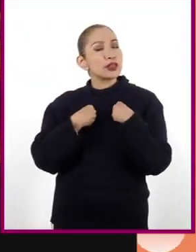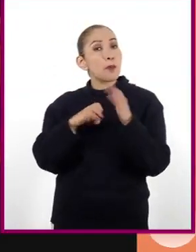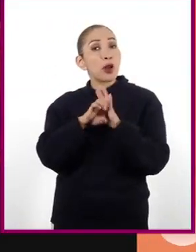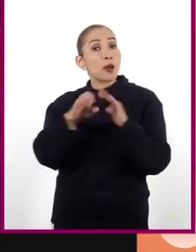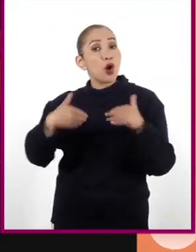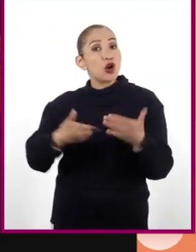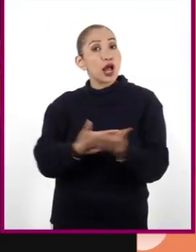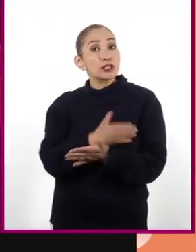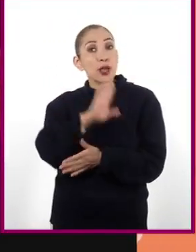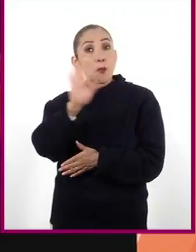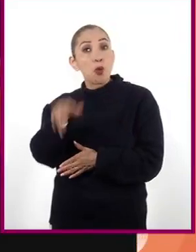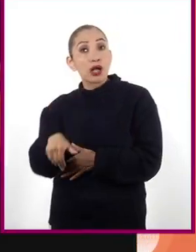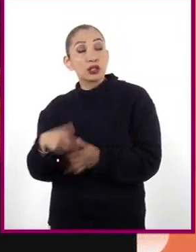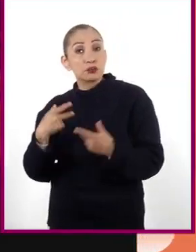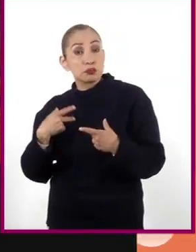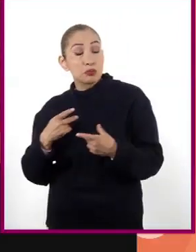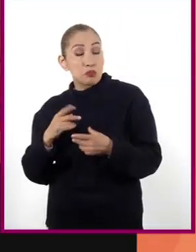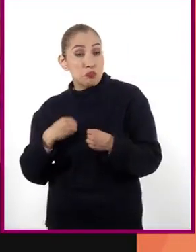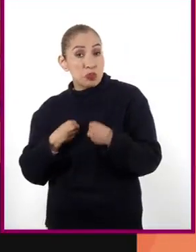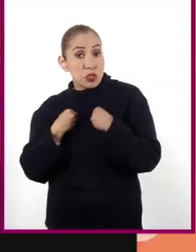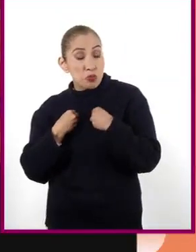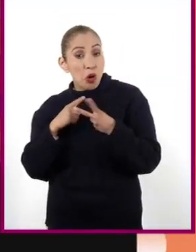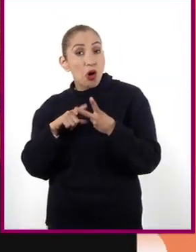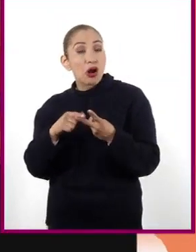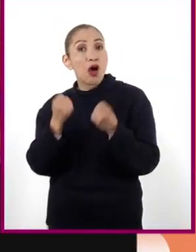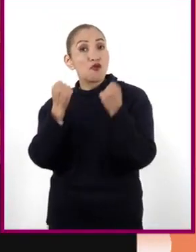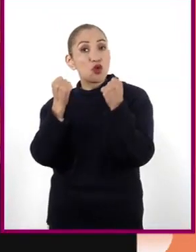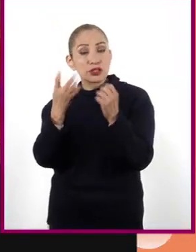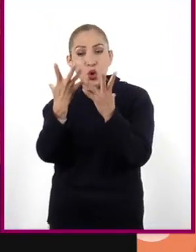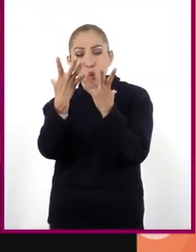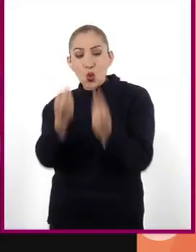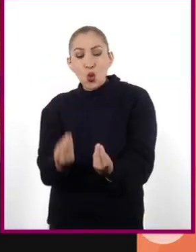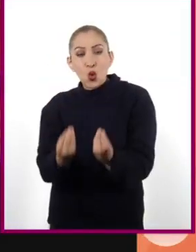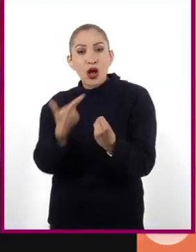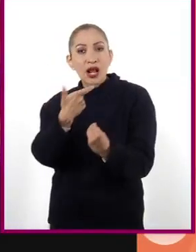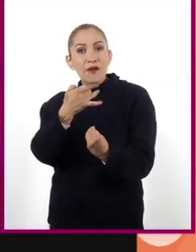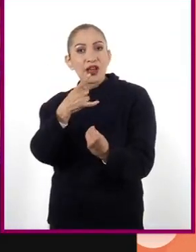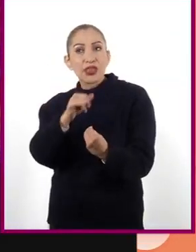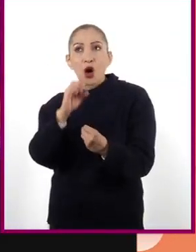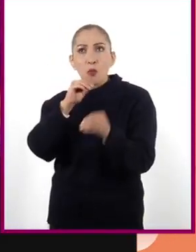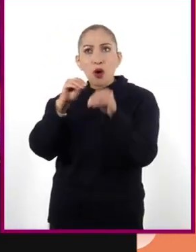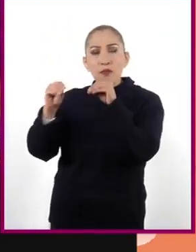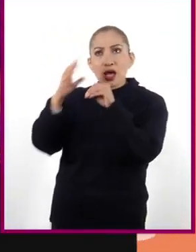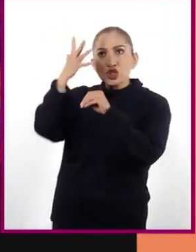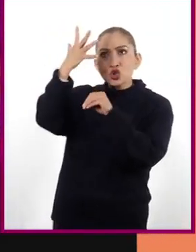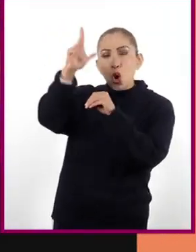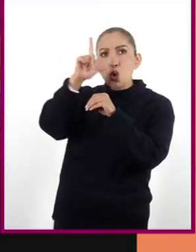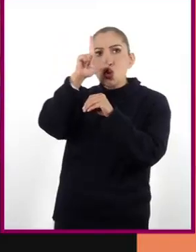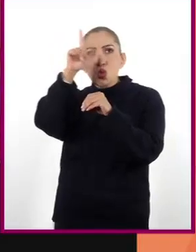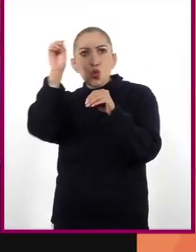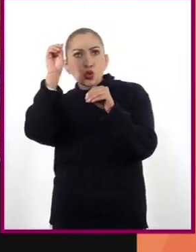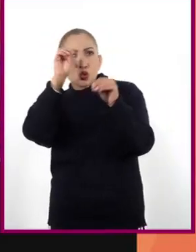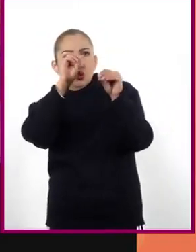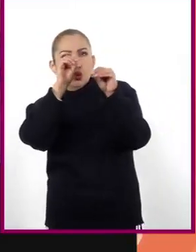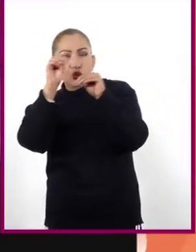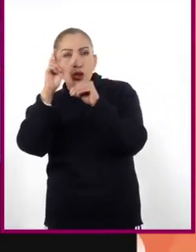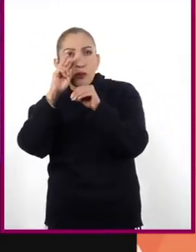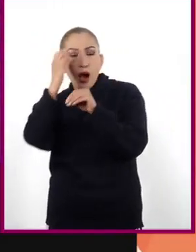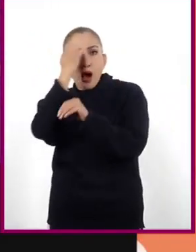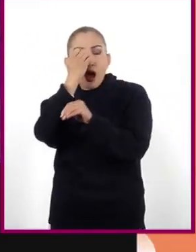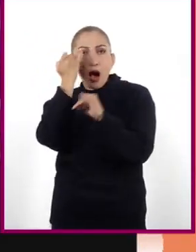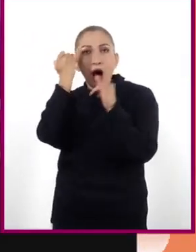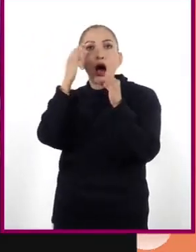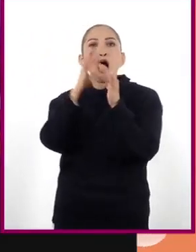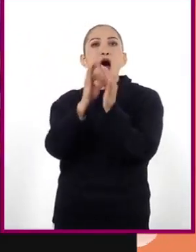el nacimiento y muerte de los seres vivos, la fuerza de gravedad o el movimiento de los astros y la luz, por lo que comenzaron a